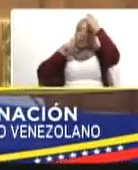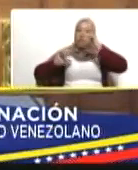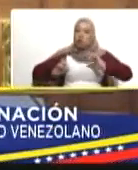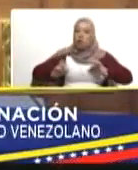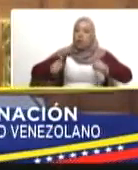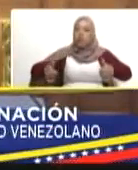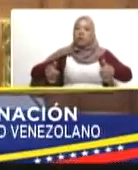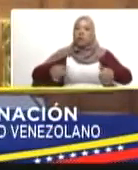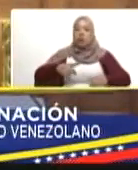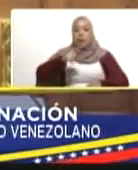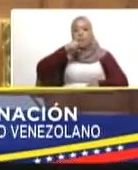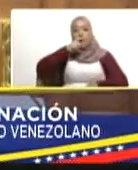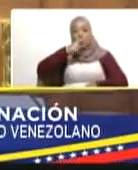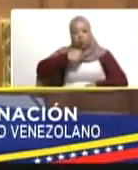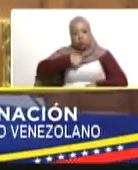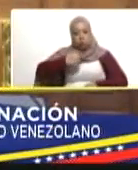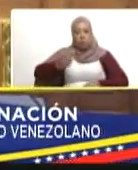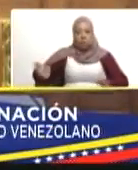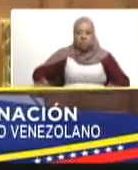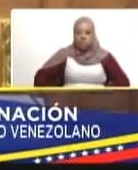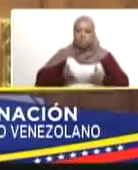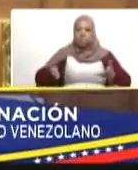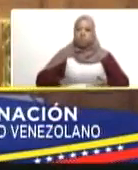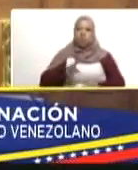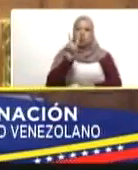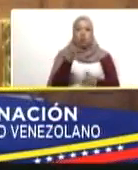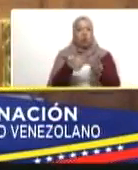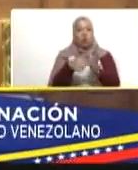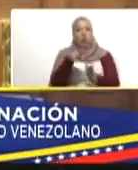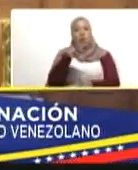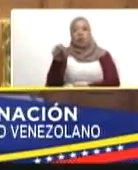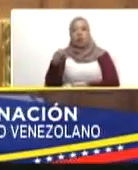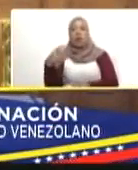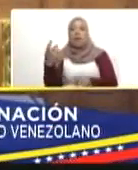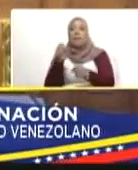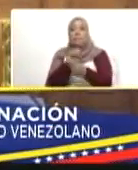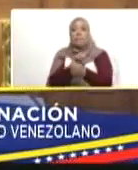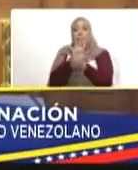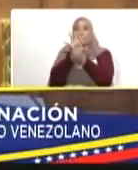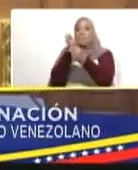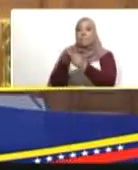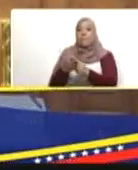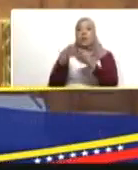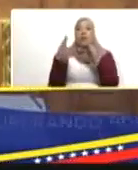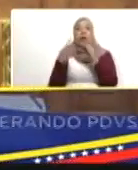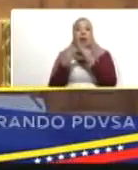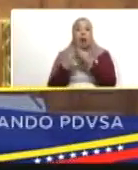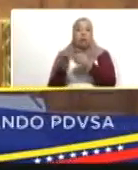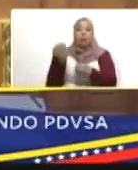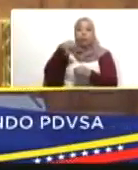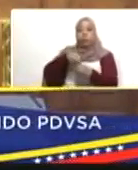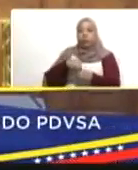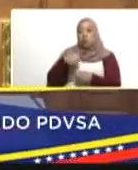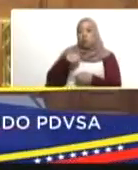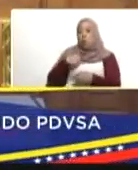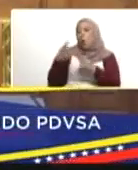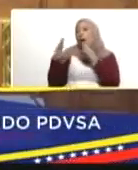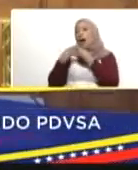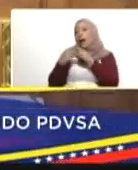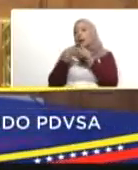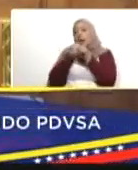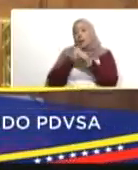relanzada por mí en el año 2020 en medio de la pandemia en una videoconferencia que hacía desde mi casa